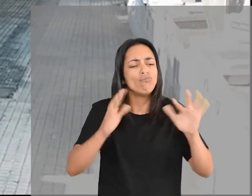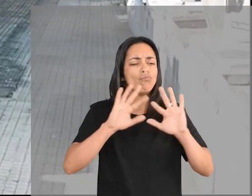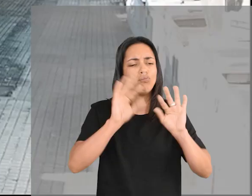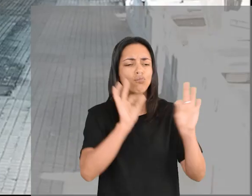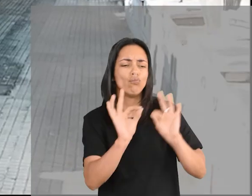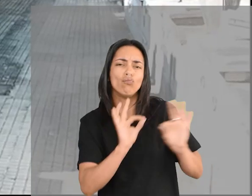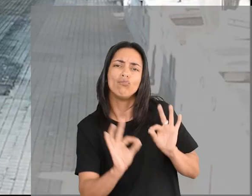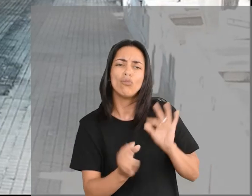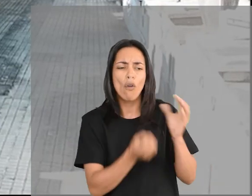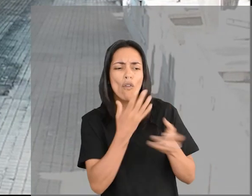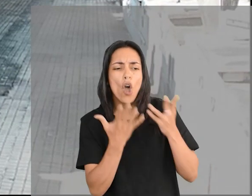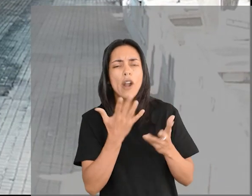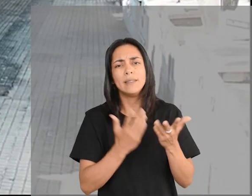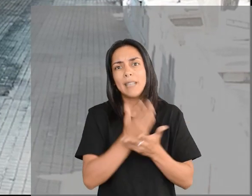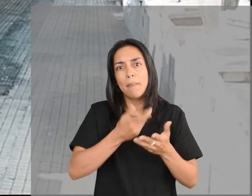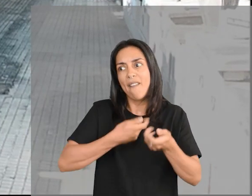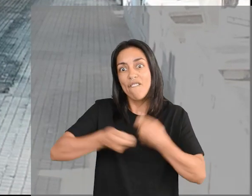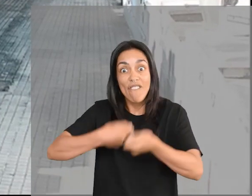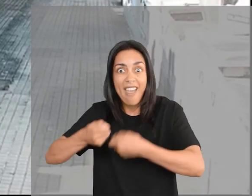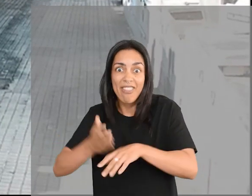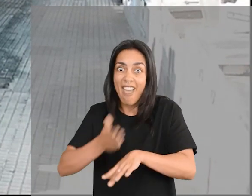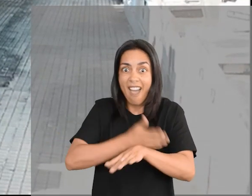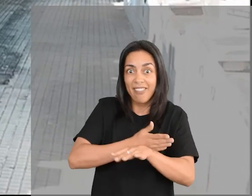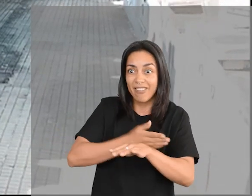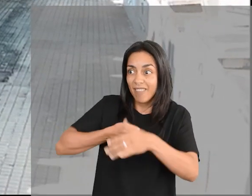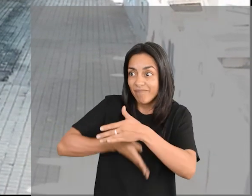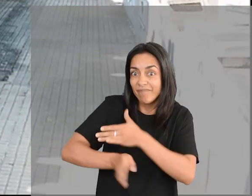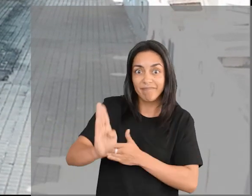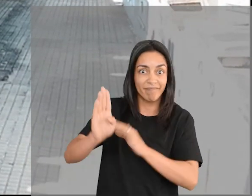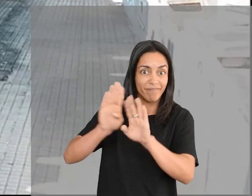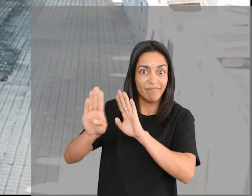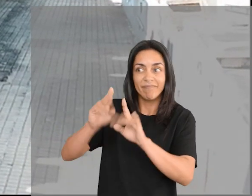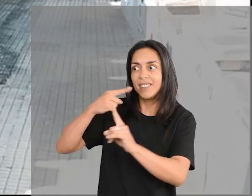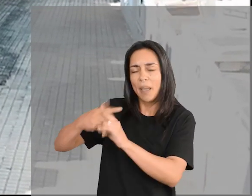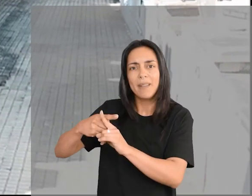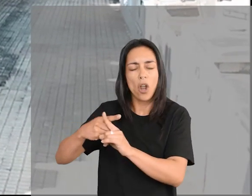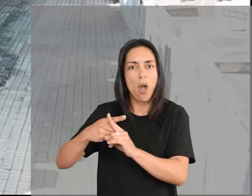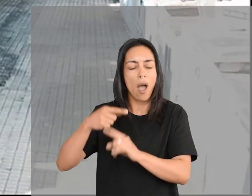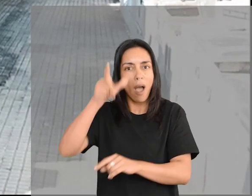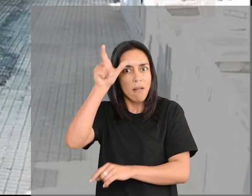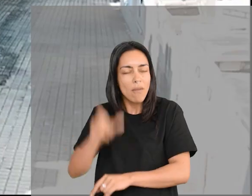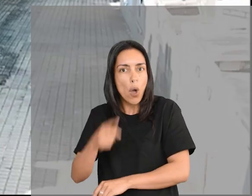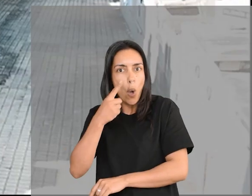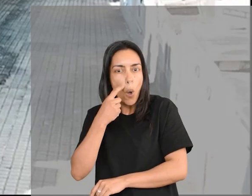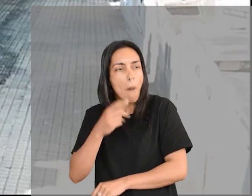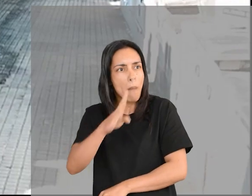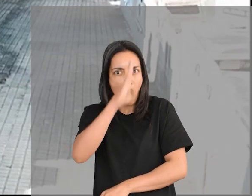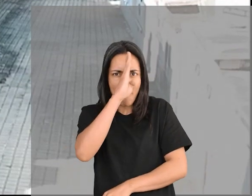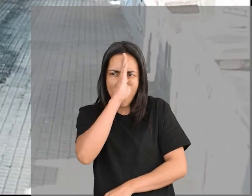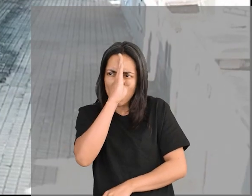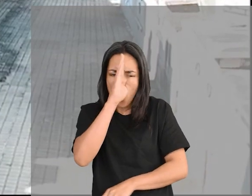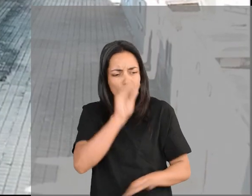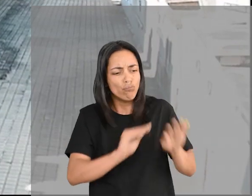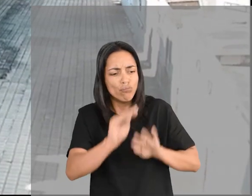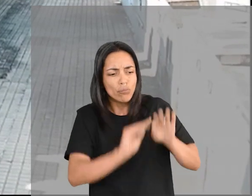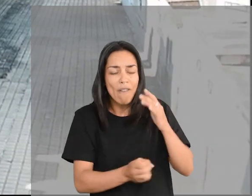que se vendían bastante bien en los cementerios. Entonces él vino, con el tiempo aprendió a hacer arreglos florales de la misma gente que lo hacía y empezó a vender